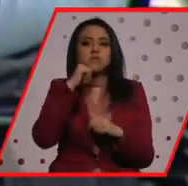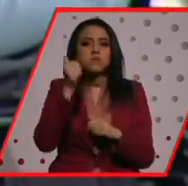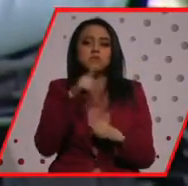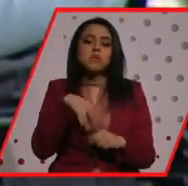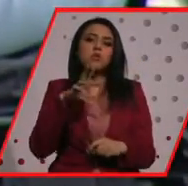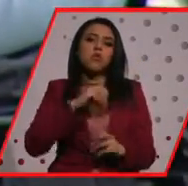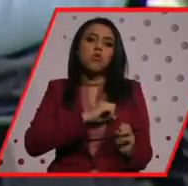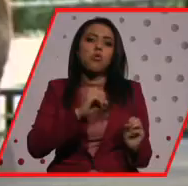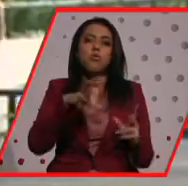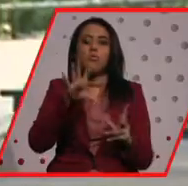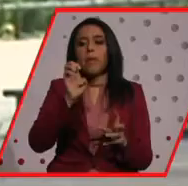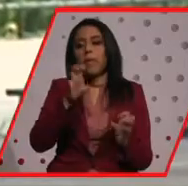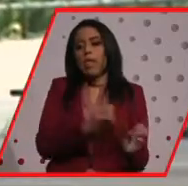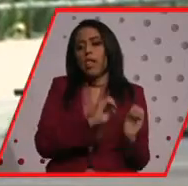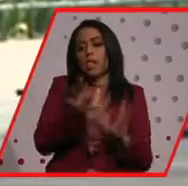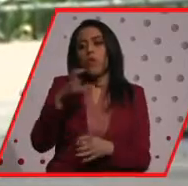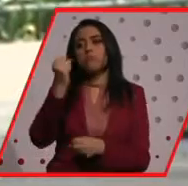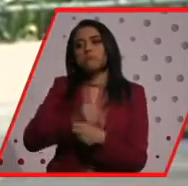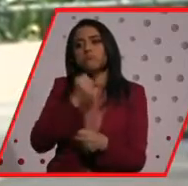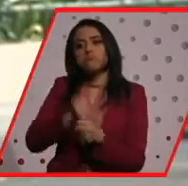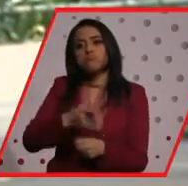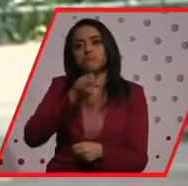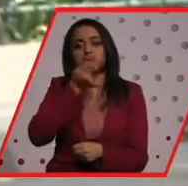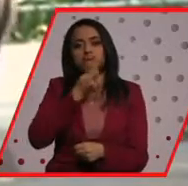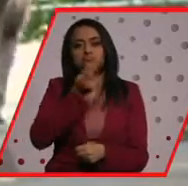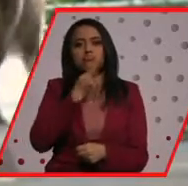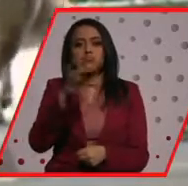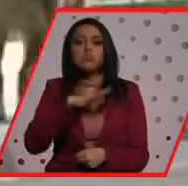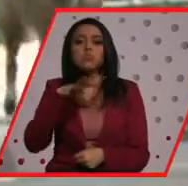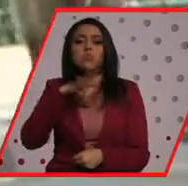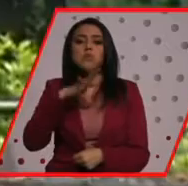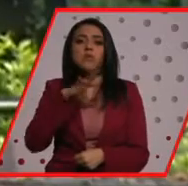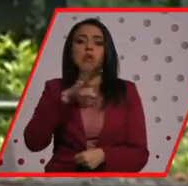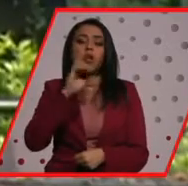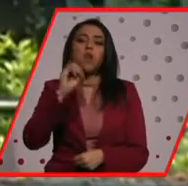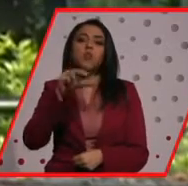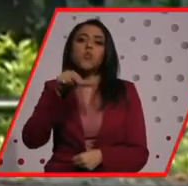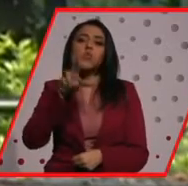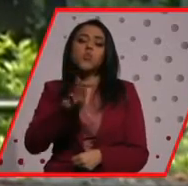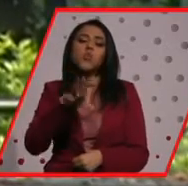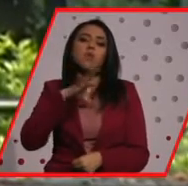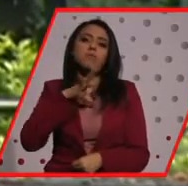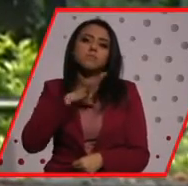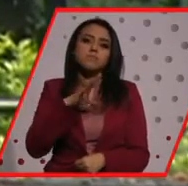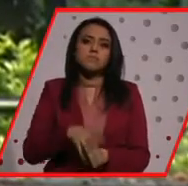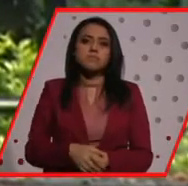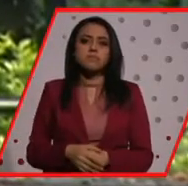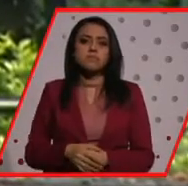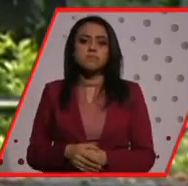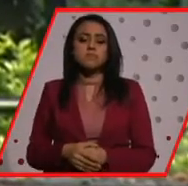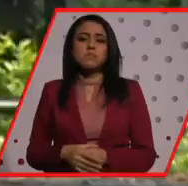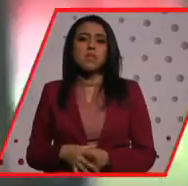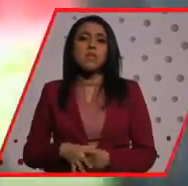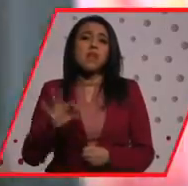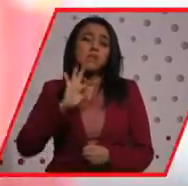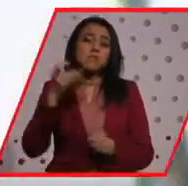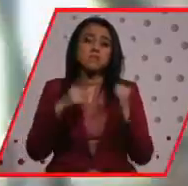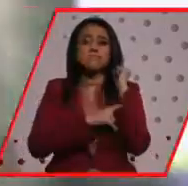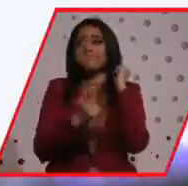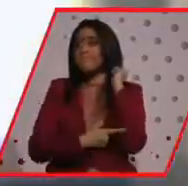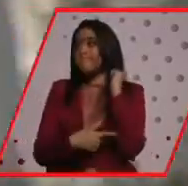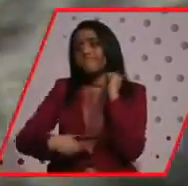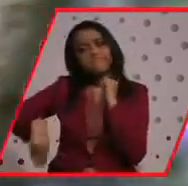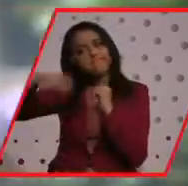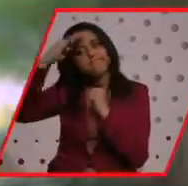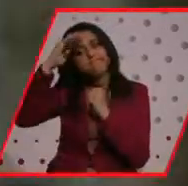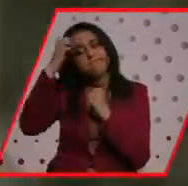y violencia infantil. Además, de acuerdo a la Organización Mundial de la Salud, es muy probable que sea un embarazo no planeado, con lo que existen